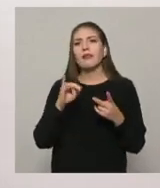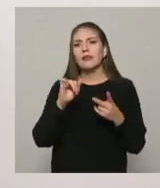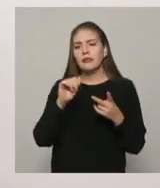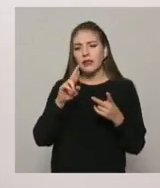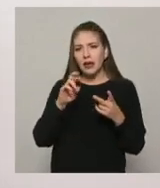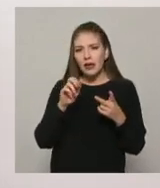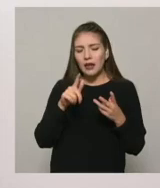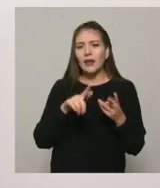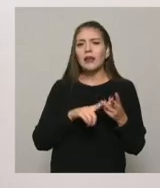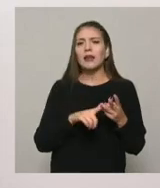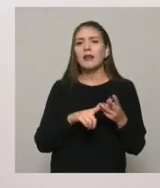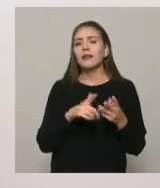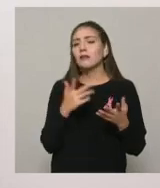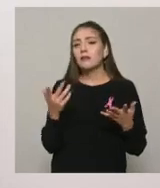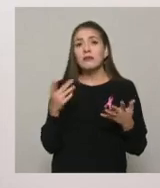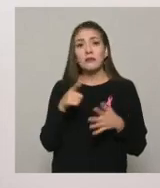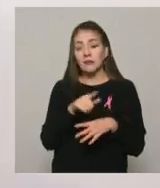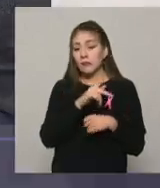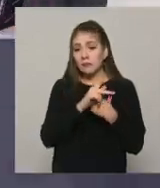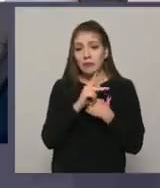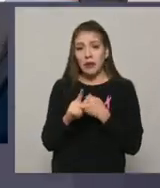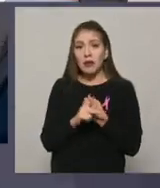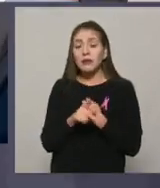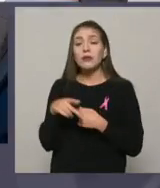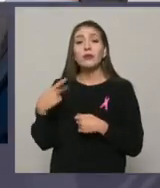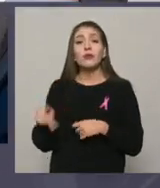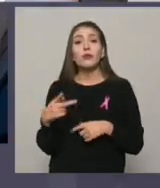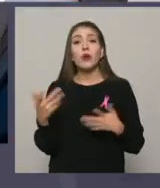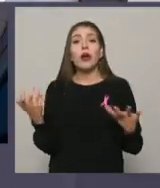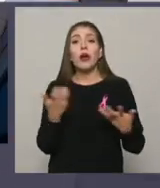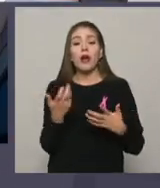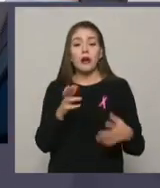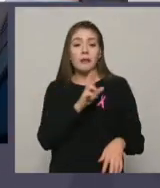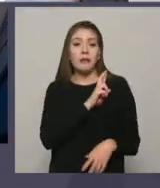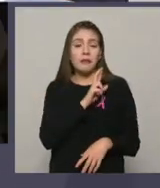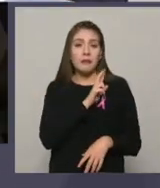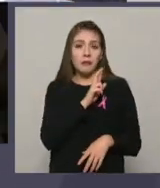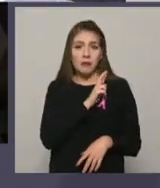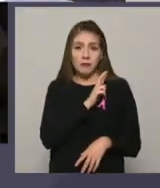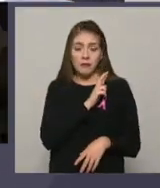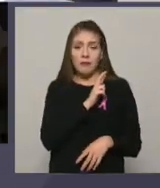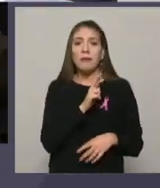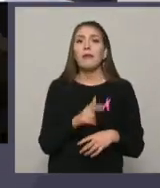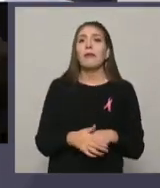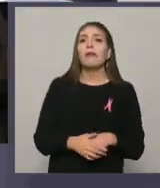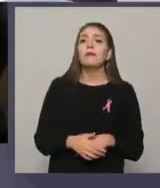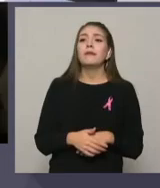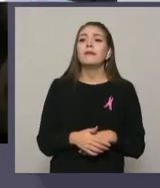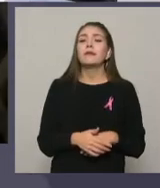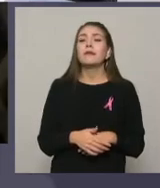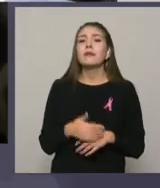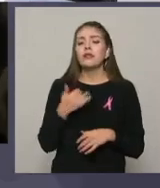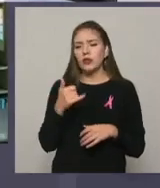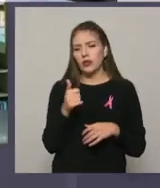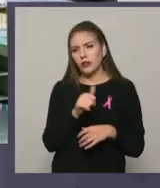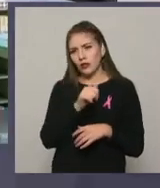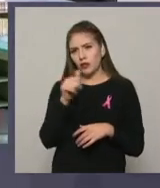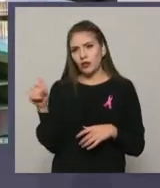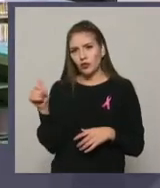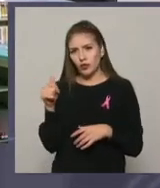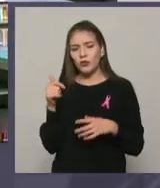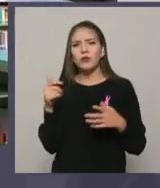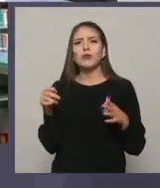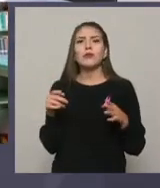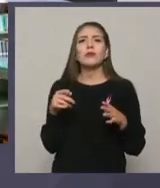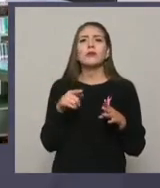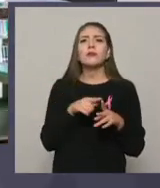financiamiento es privado. Entonces, ese es otro de los retos, cómo lo volteo. Y otro, nada más para cerrar, digamos, esta breve